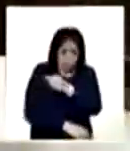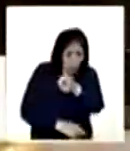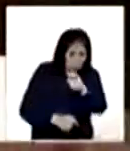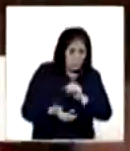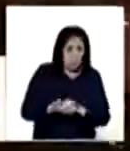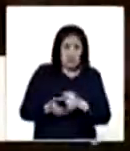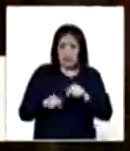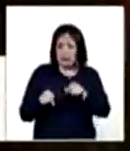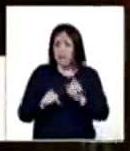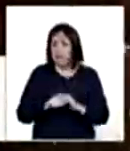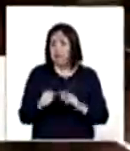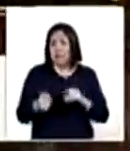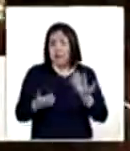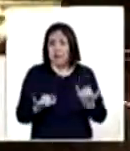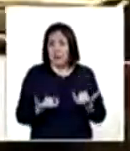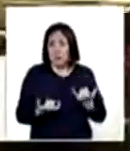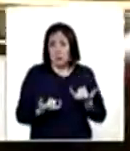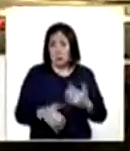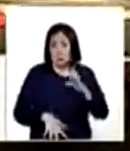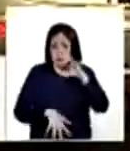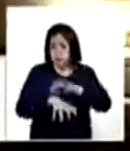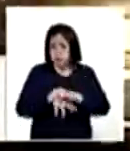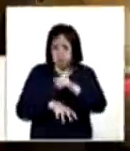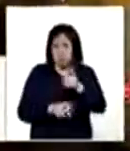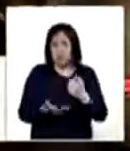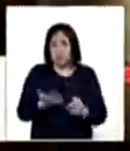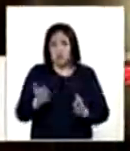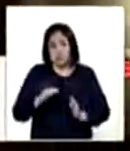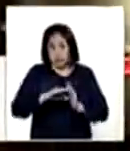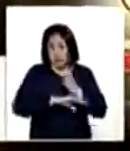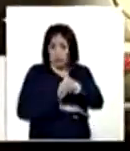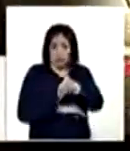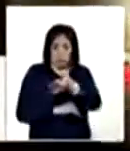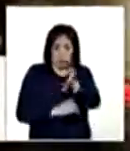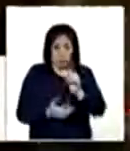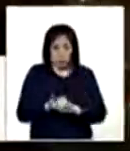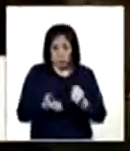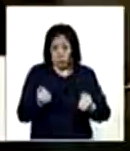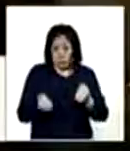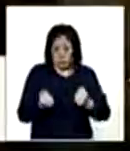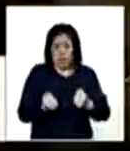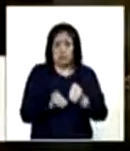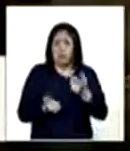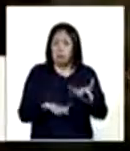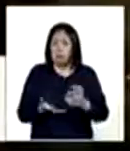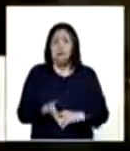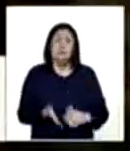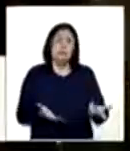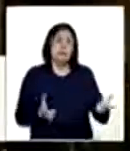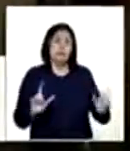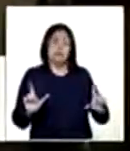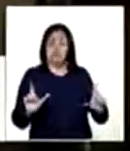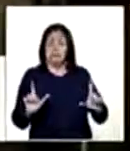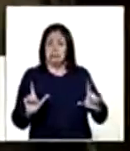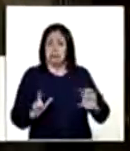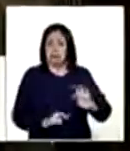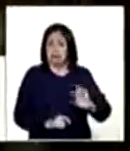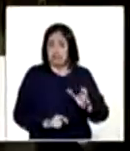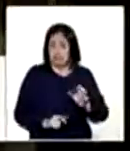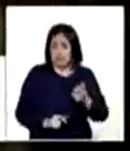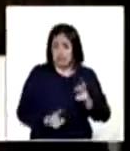esta intervención que se realizó, se cruzó delante del vehículo de Latina, cerca, como repito, al